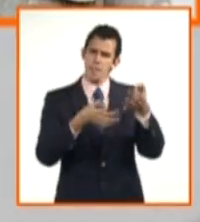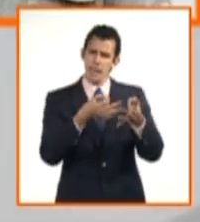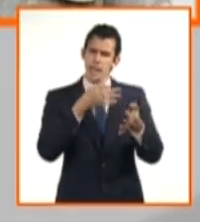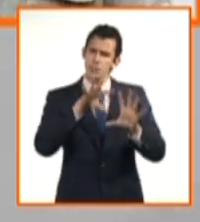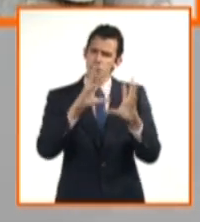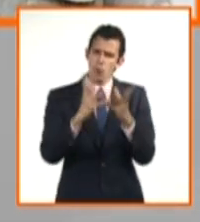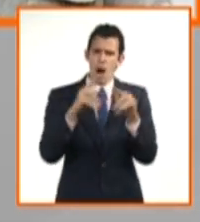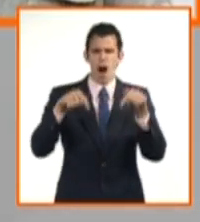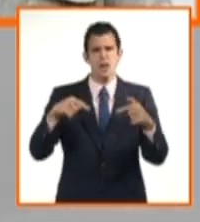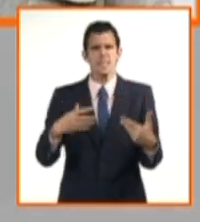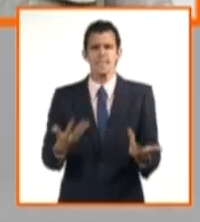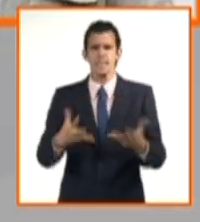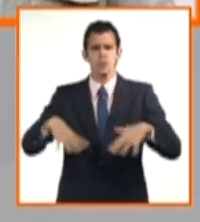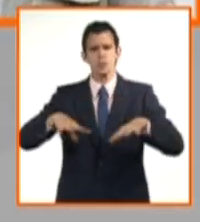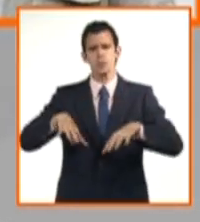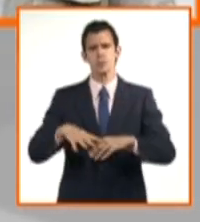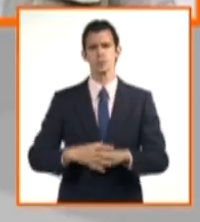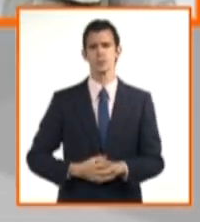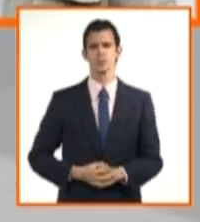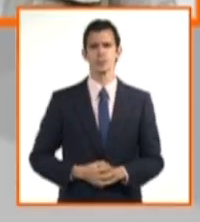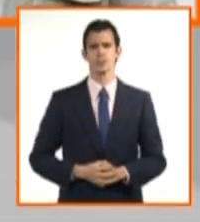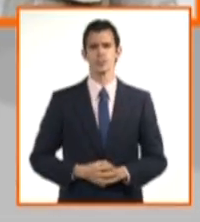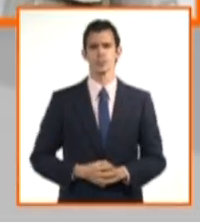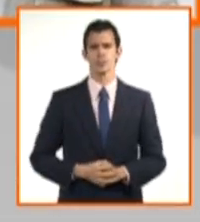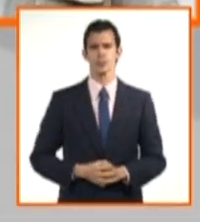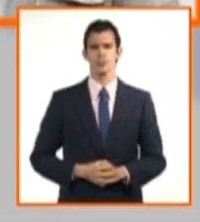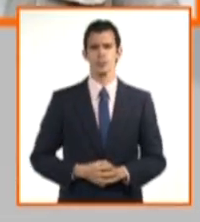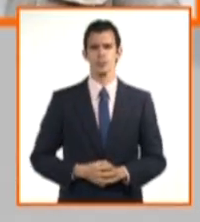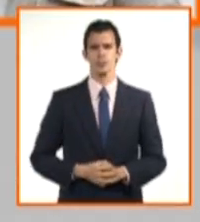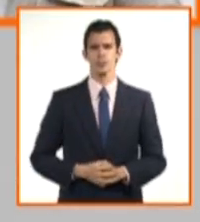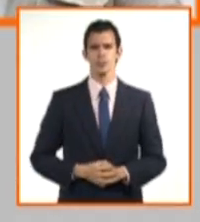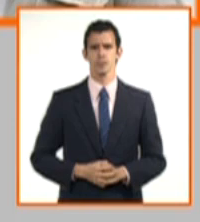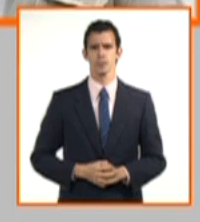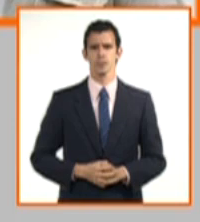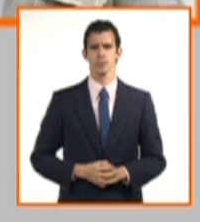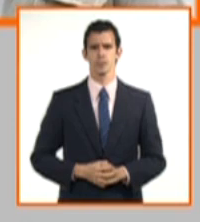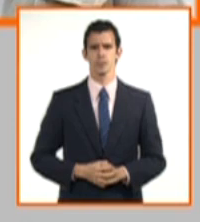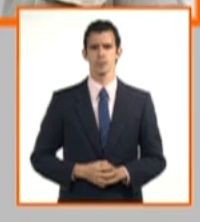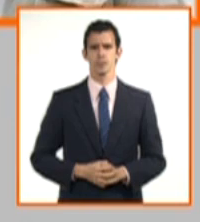bernardo qué información tenemos sobre cómo está el país en este momento